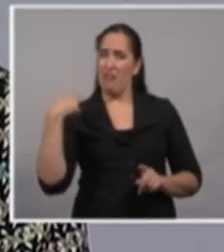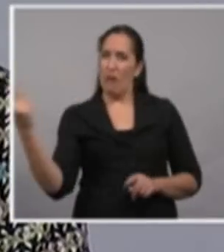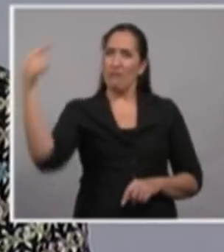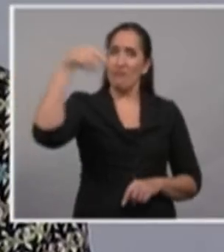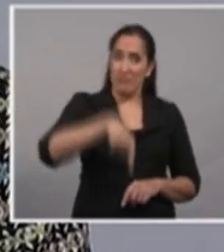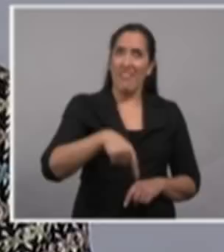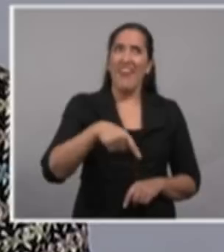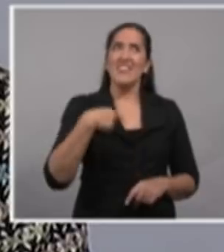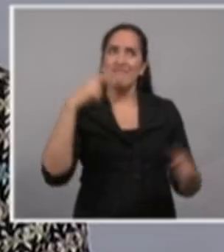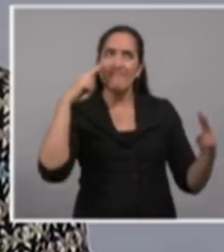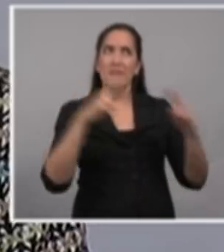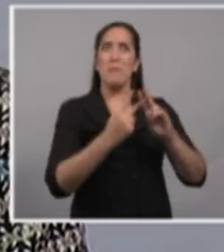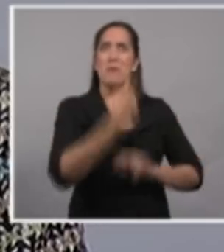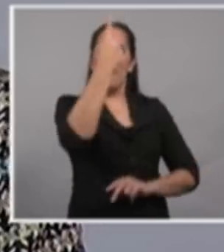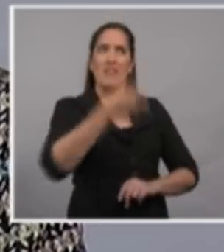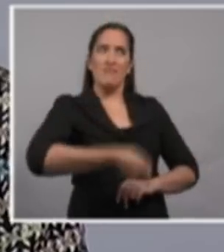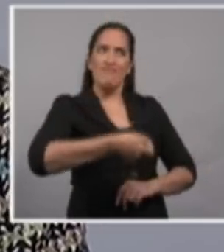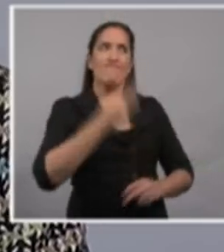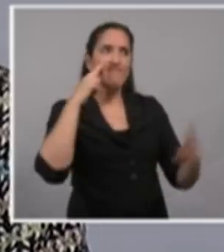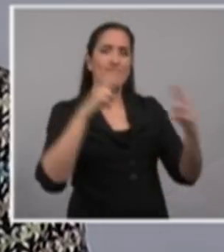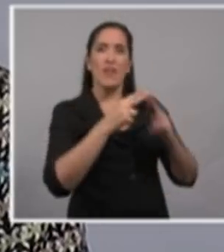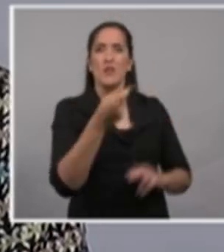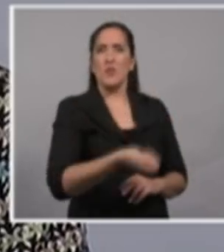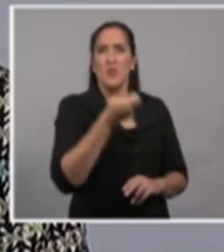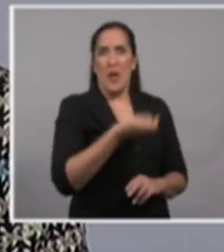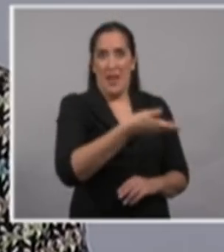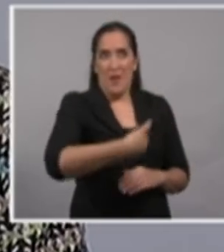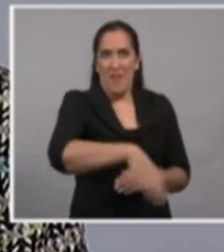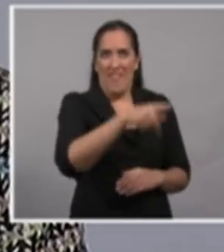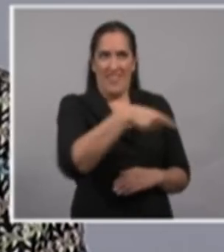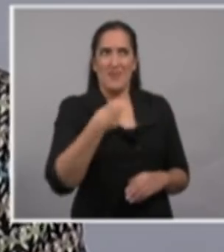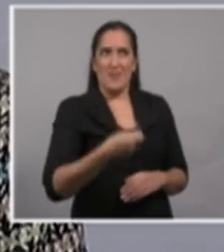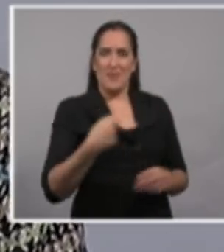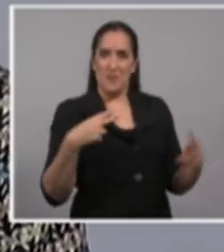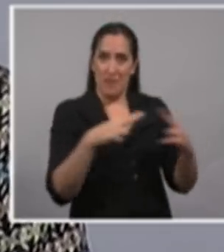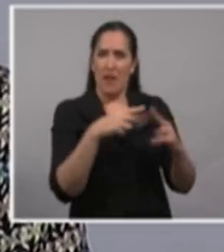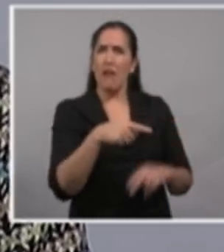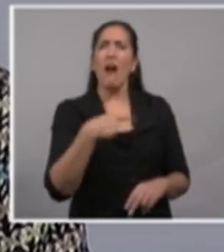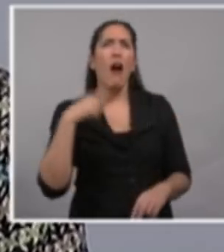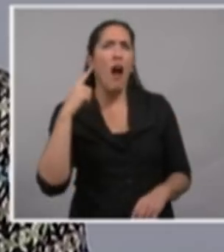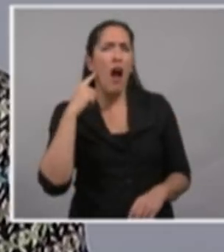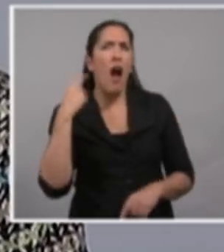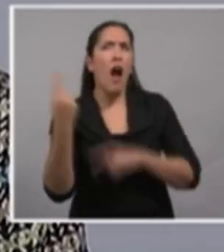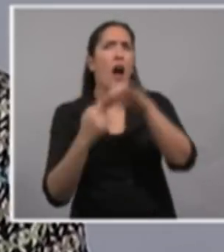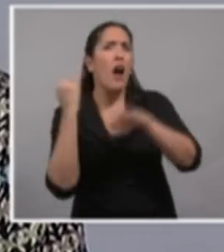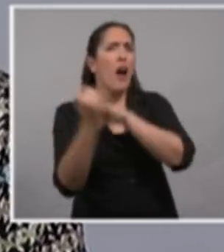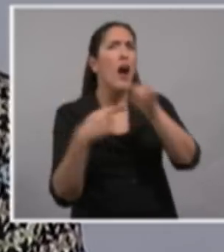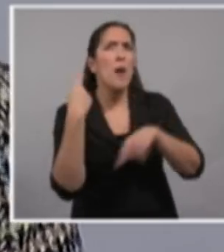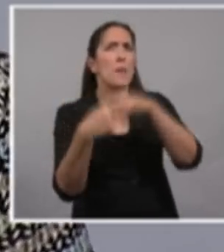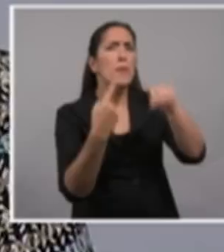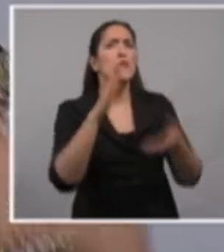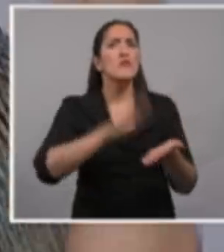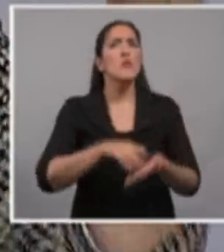quienes iban a ser mis suegros. Ahí escuché hablar de las famosas represas. Era un proyecto de don